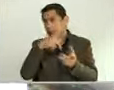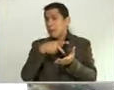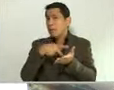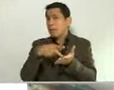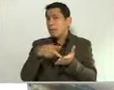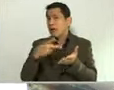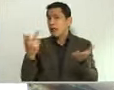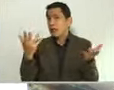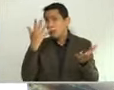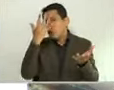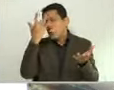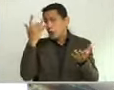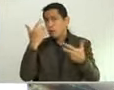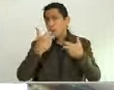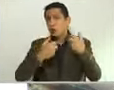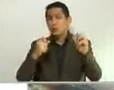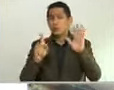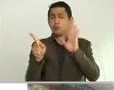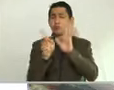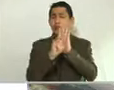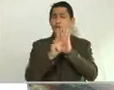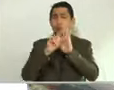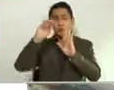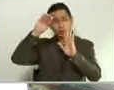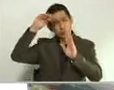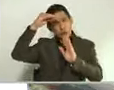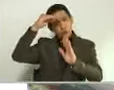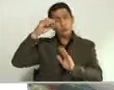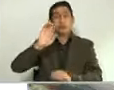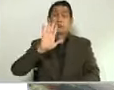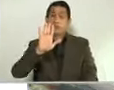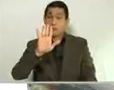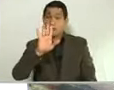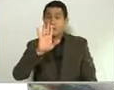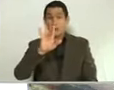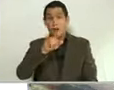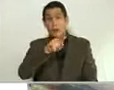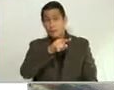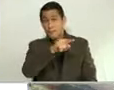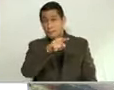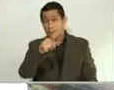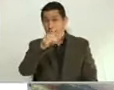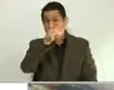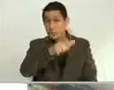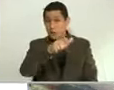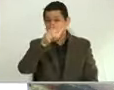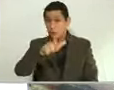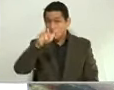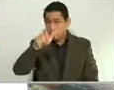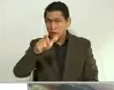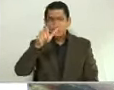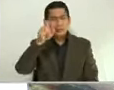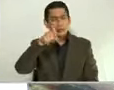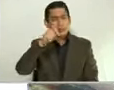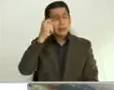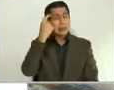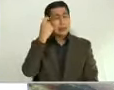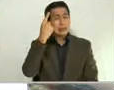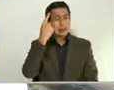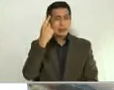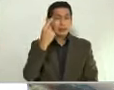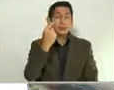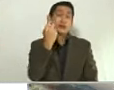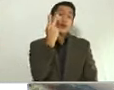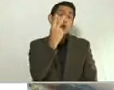fueron afectados por esta situación? A ver, deben entender la ciudadanía y quienes hablan sobre el tema de las multas que existen dos clases